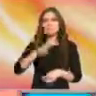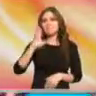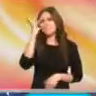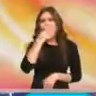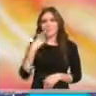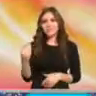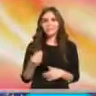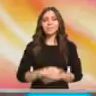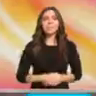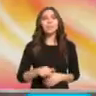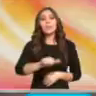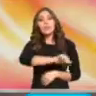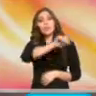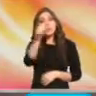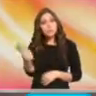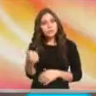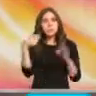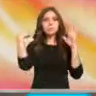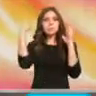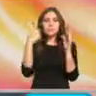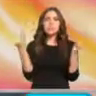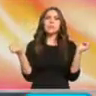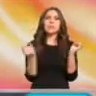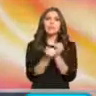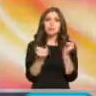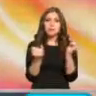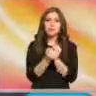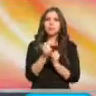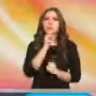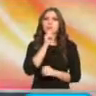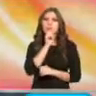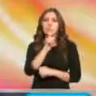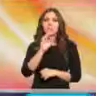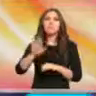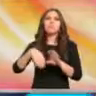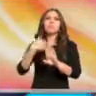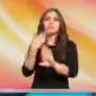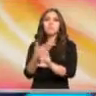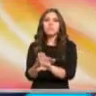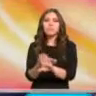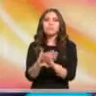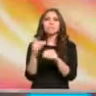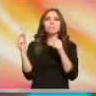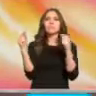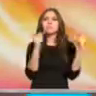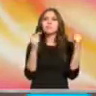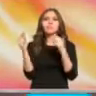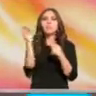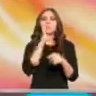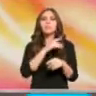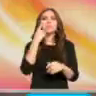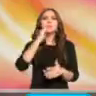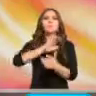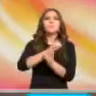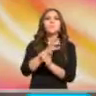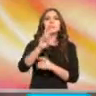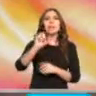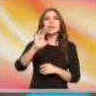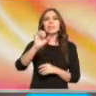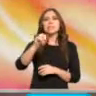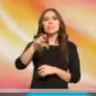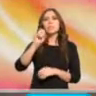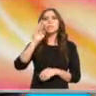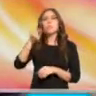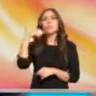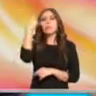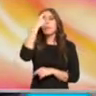bonito. Muy bien. La otra película también tiene que ver con segregación, con racismo, también está ambientada en los años 60 en Estados Unidos, pero